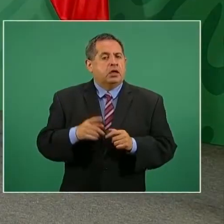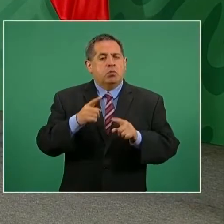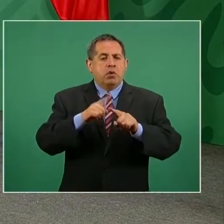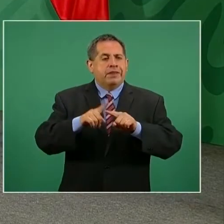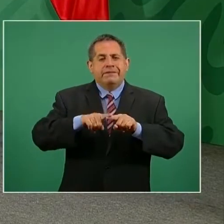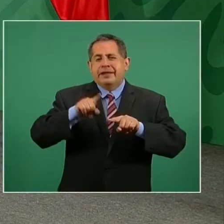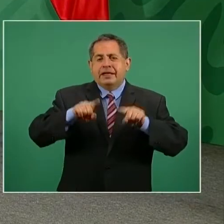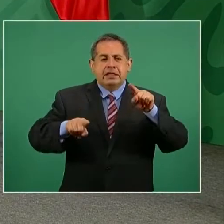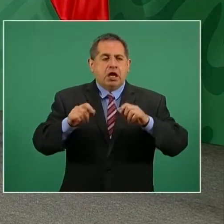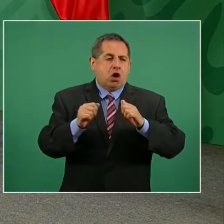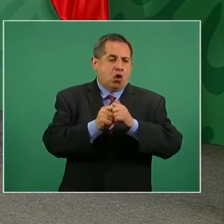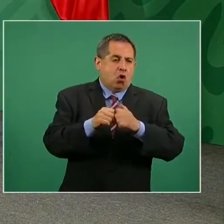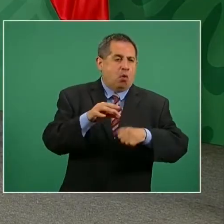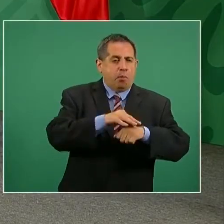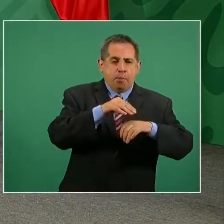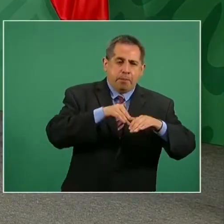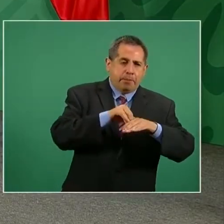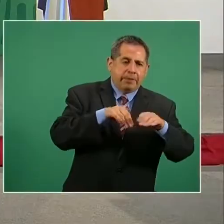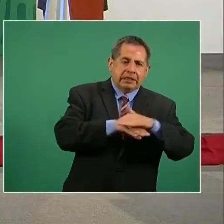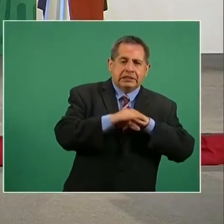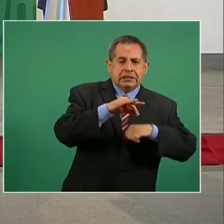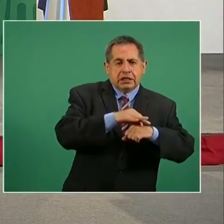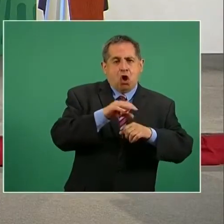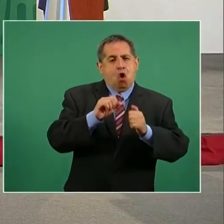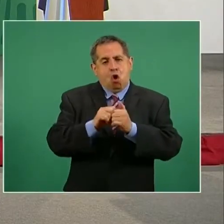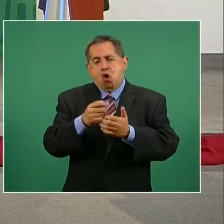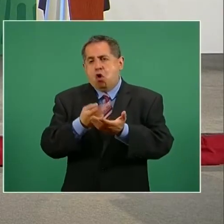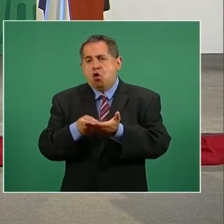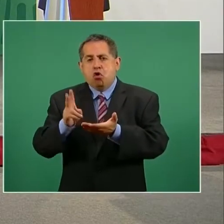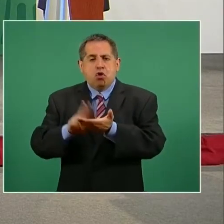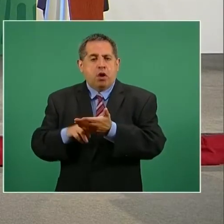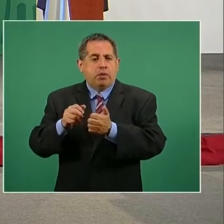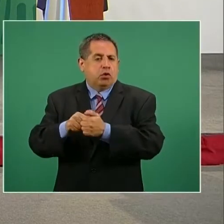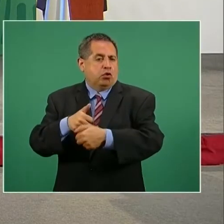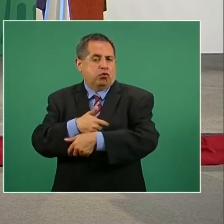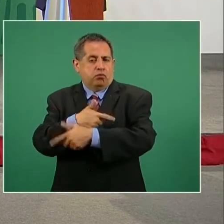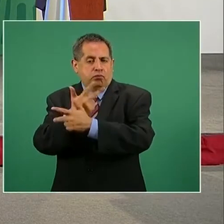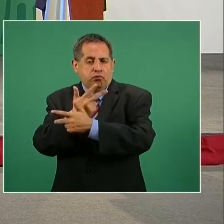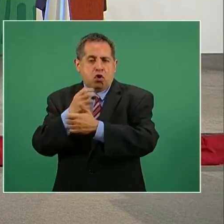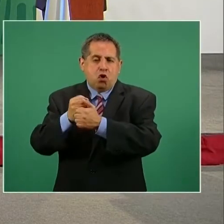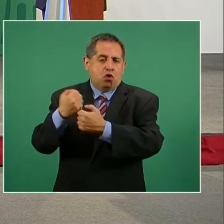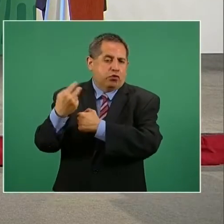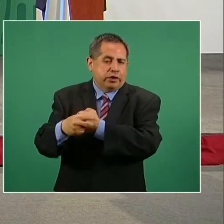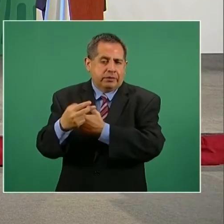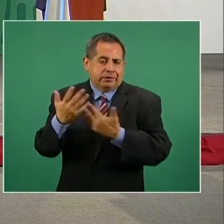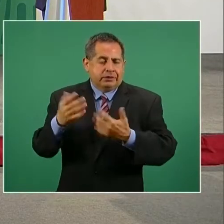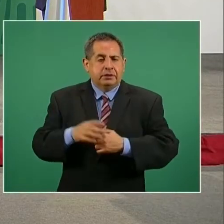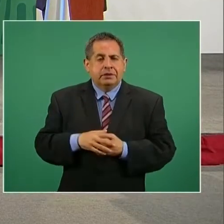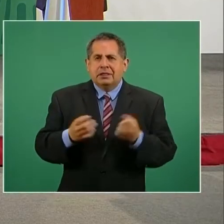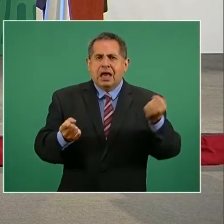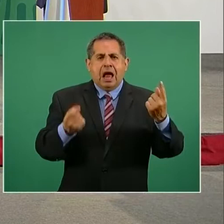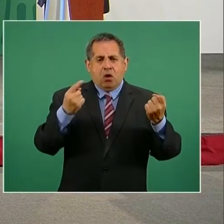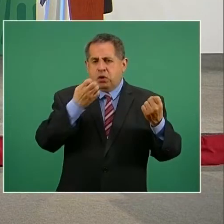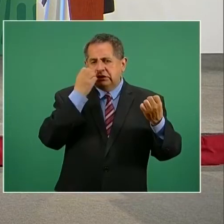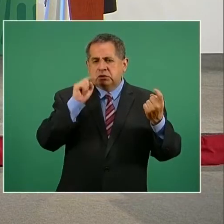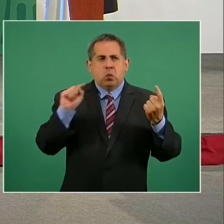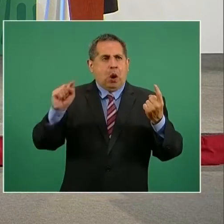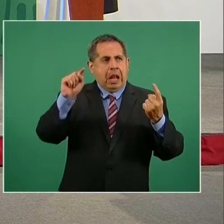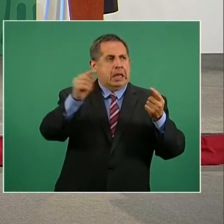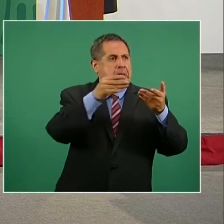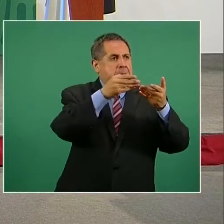En algunas escuelas ya empieza a abrirse la